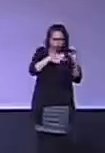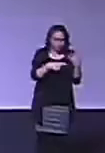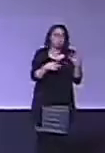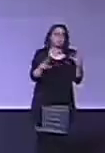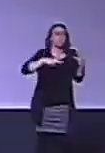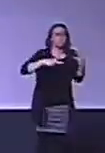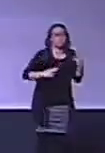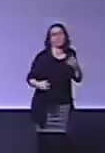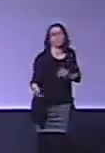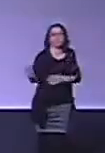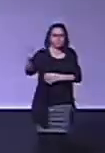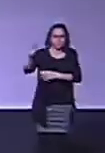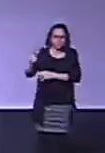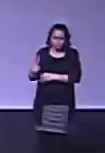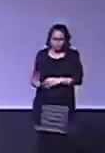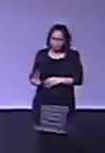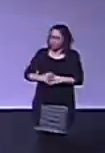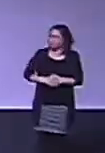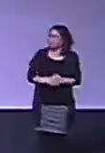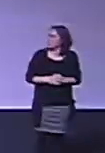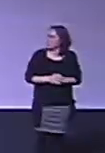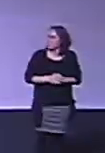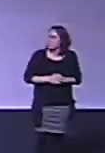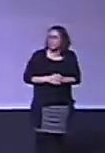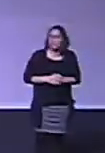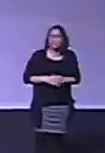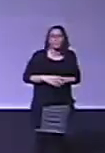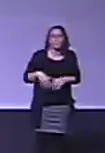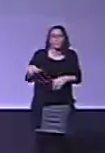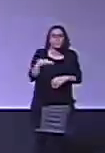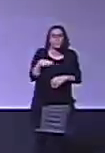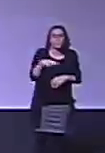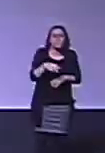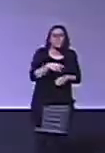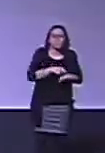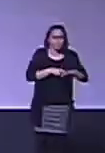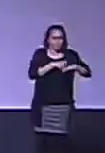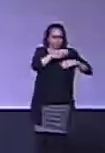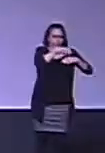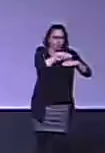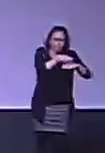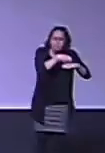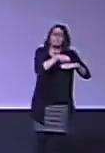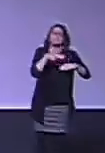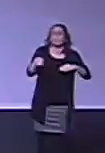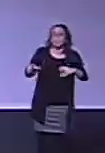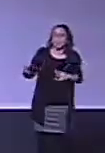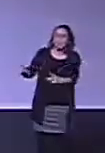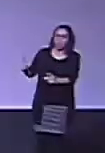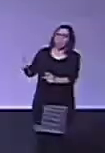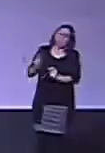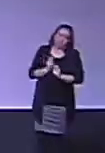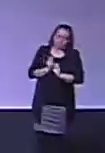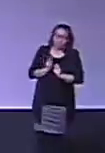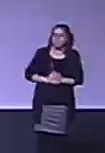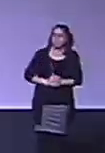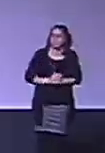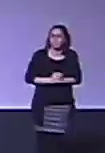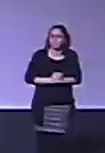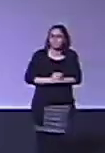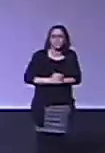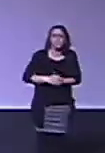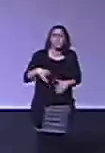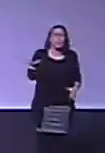daitezela, que suban las raquetistas a recoger su premio homenaje Carmen Adarraga 2018.